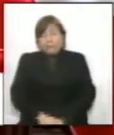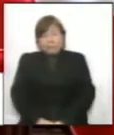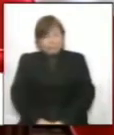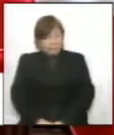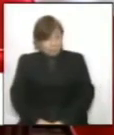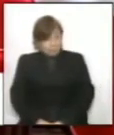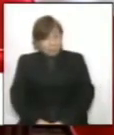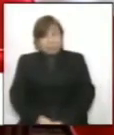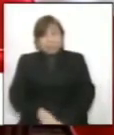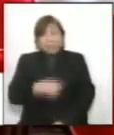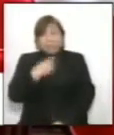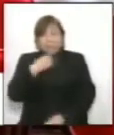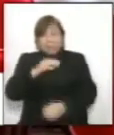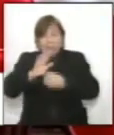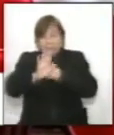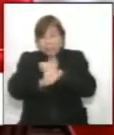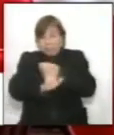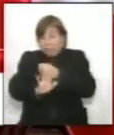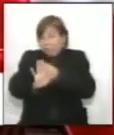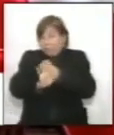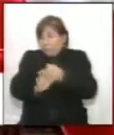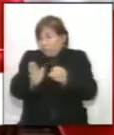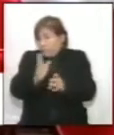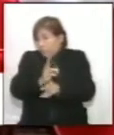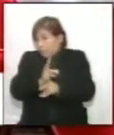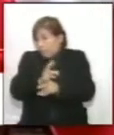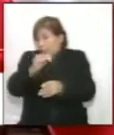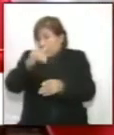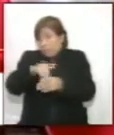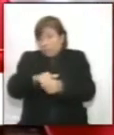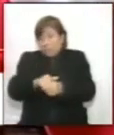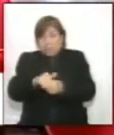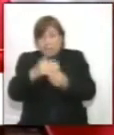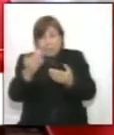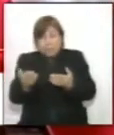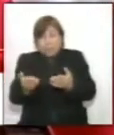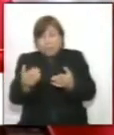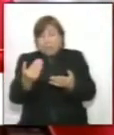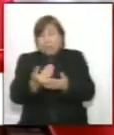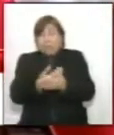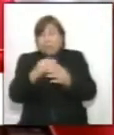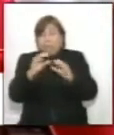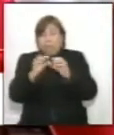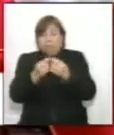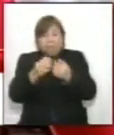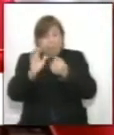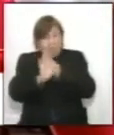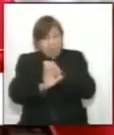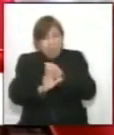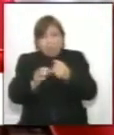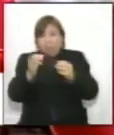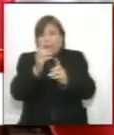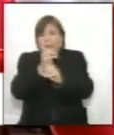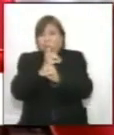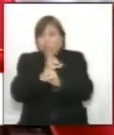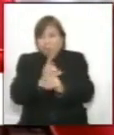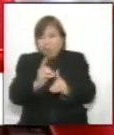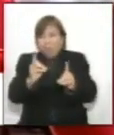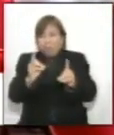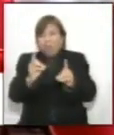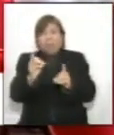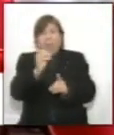paso, debo respaldar la votación de esas nueve bancadas. Y la respaldo en el sano ánimo democrático.